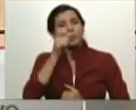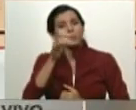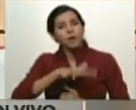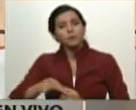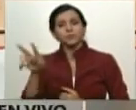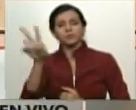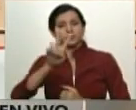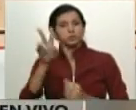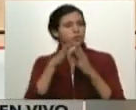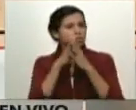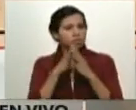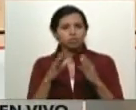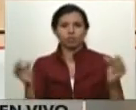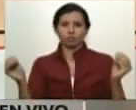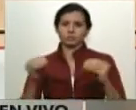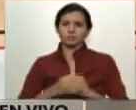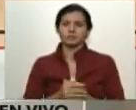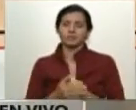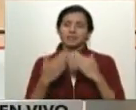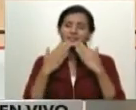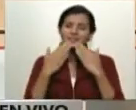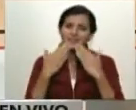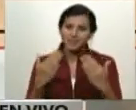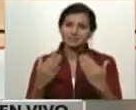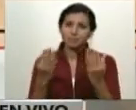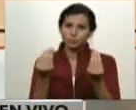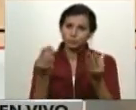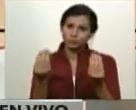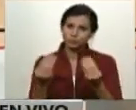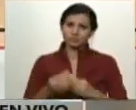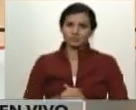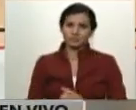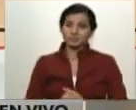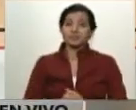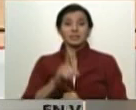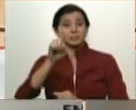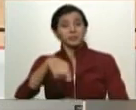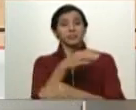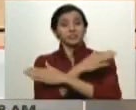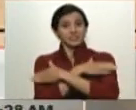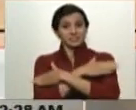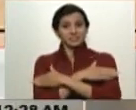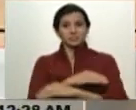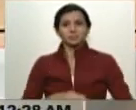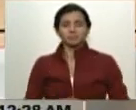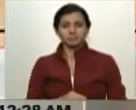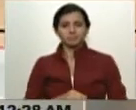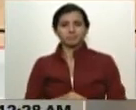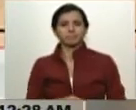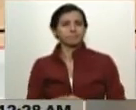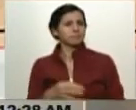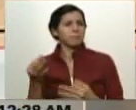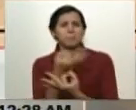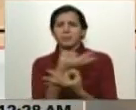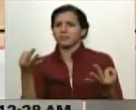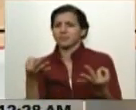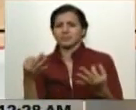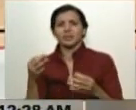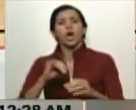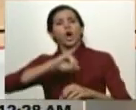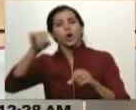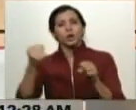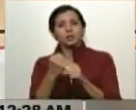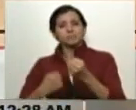de Venezuela, muchísimas gracias y además felicitaciones por esta gran jornada por